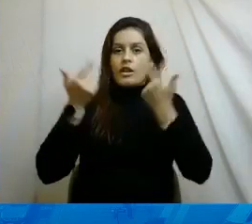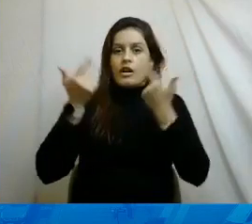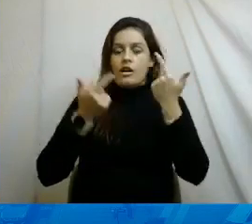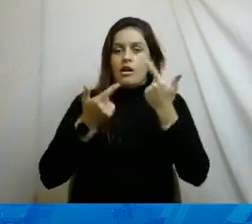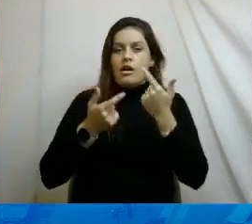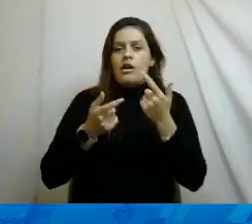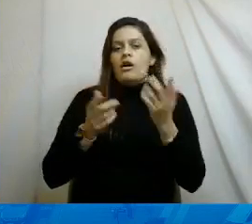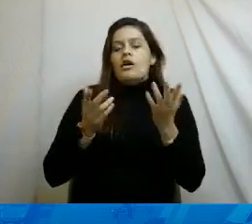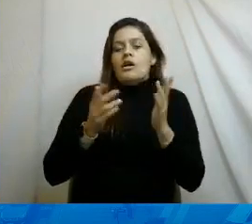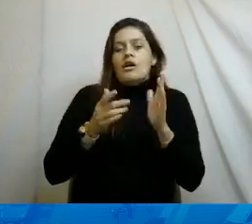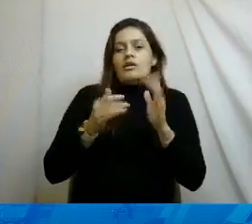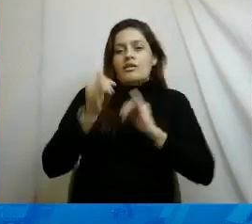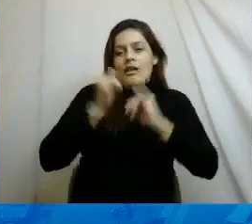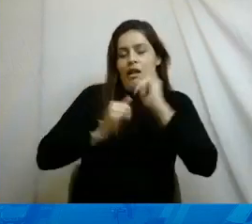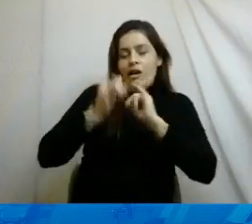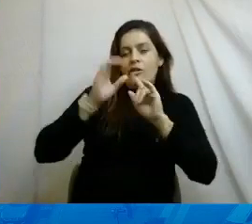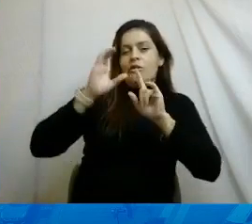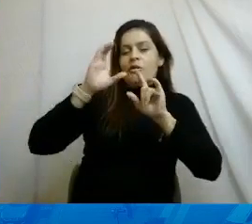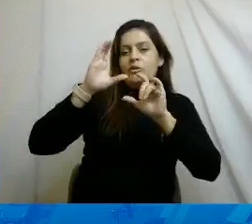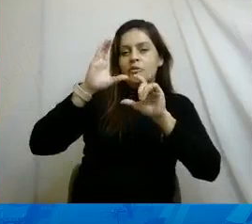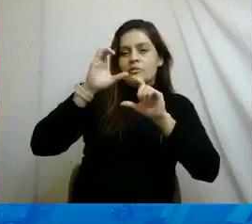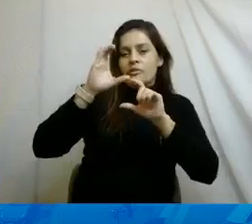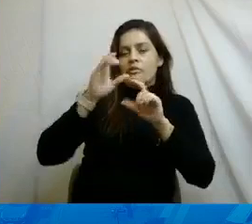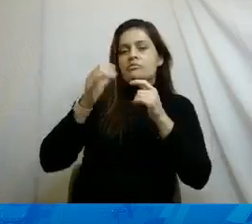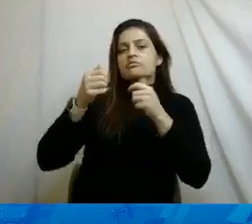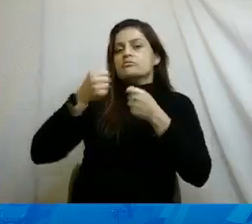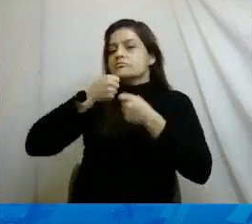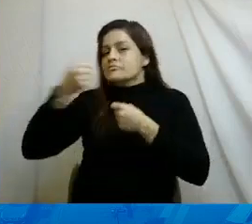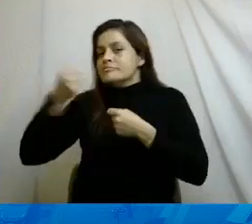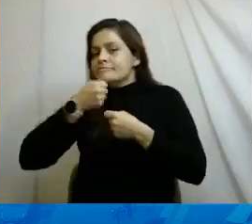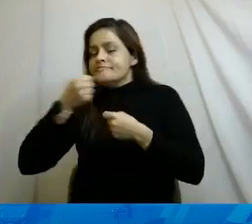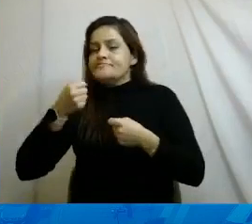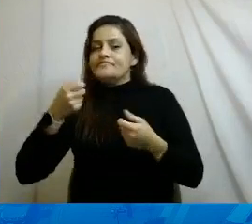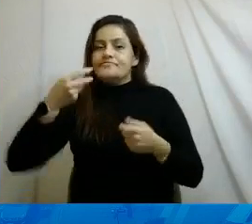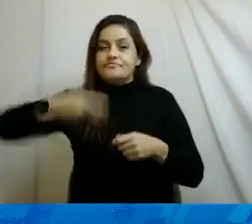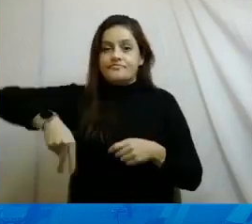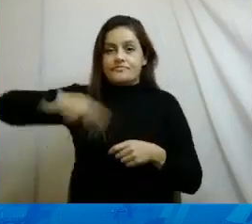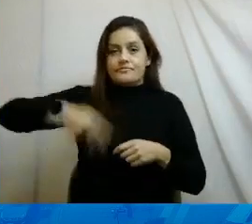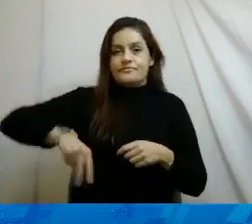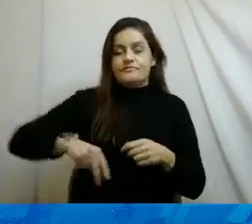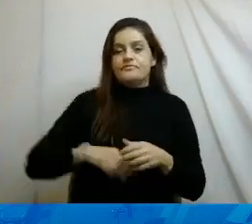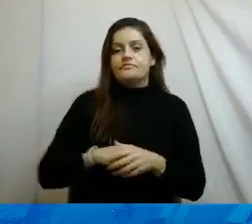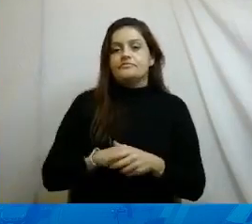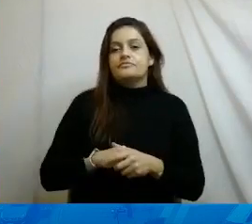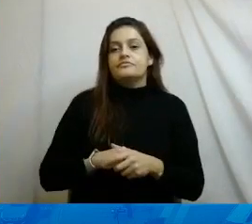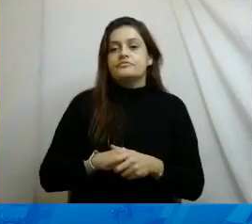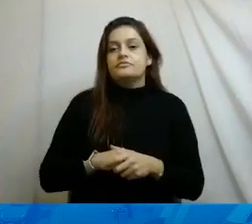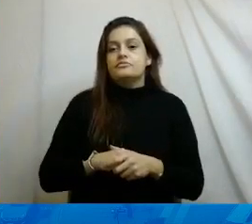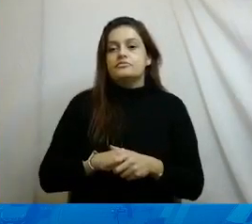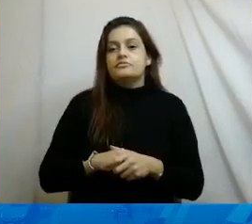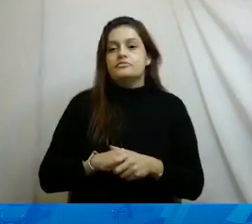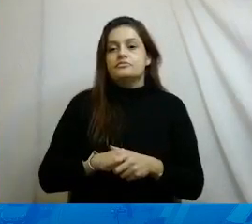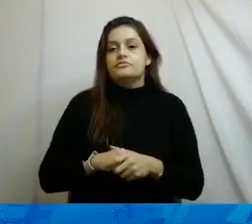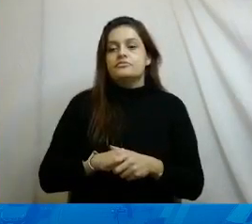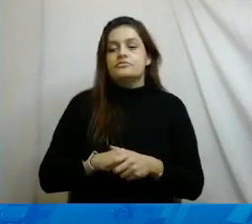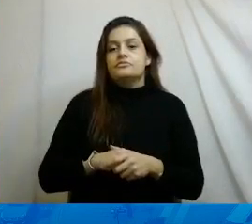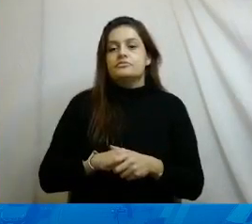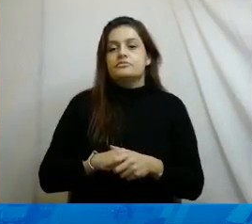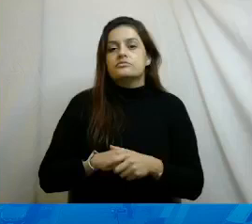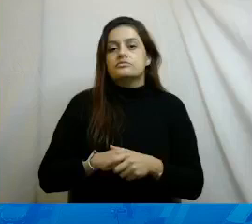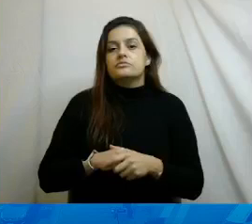las redes sociales, por la prensa, yo creo que un poco, también lo dijo el concejal en su